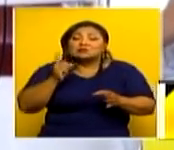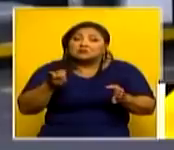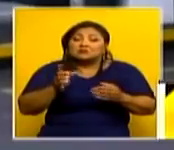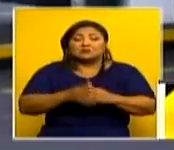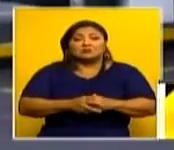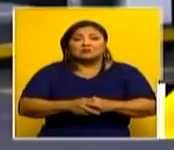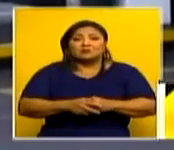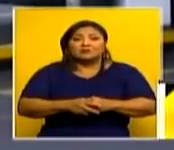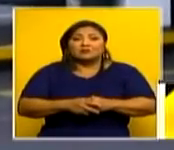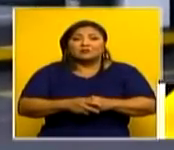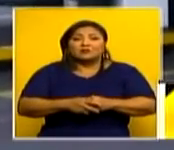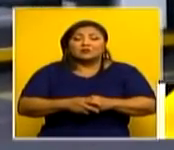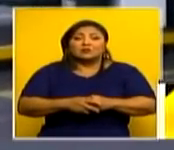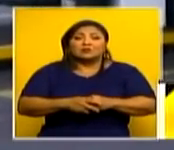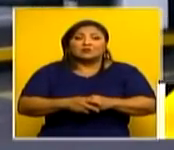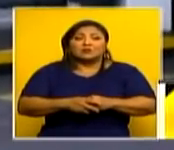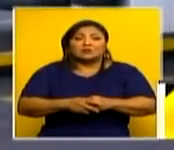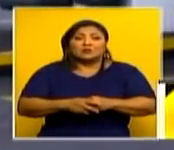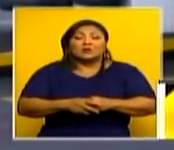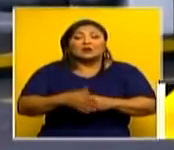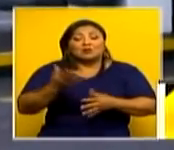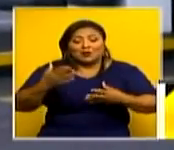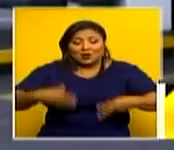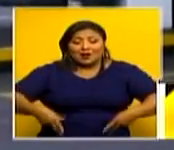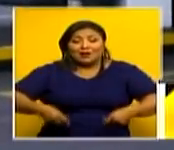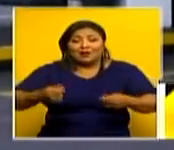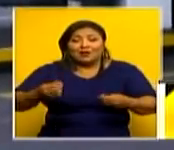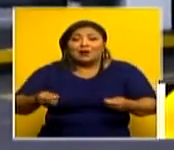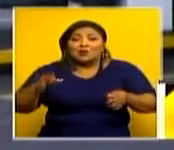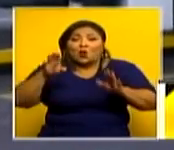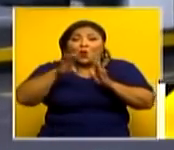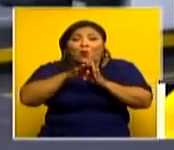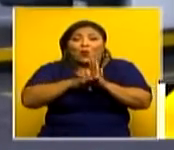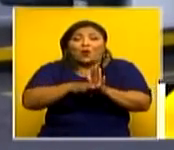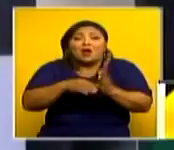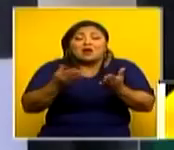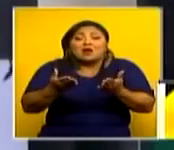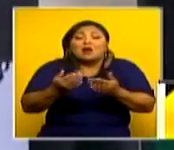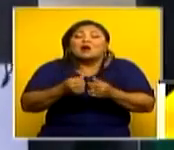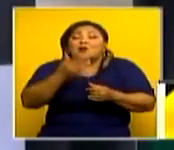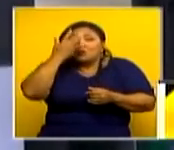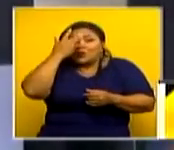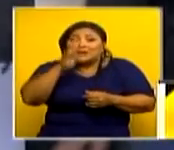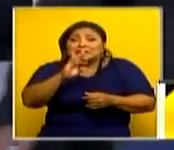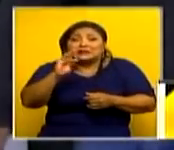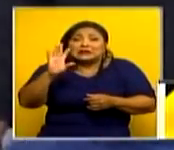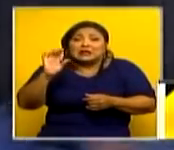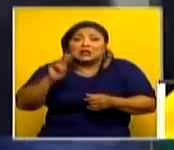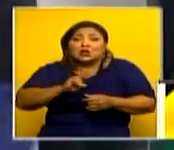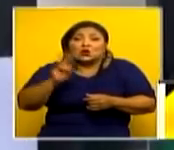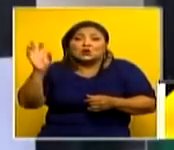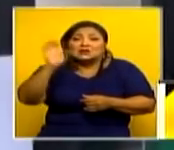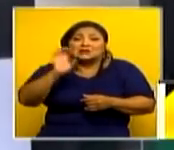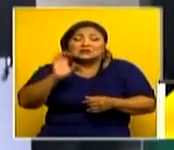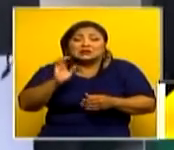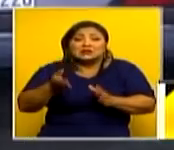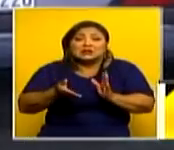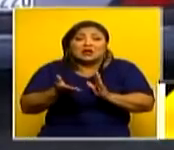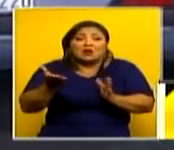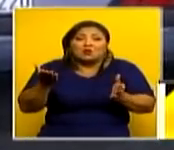super, su bolsillo se verá afectado con el incremento de 72 centavos en el precio por